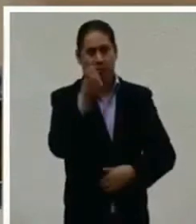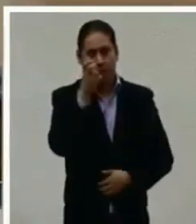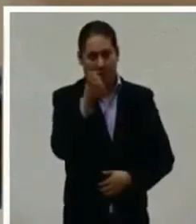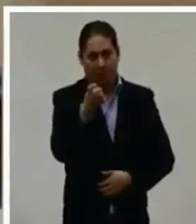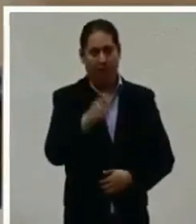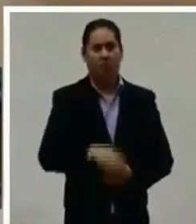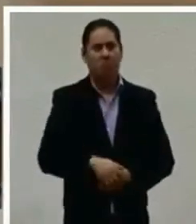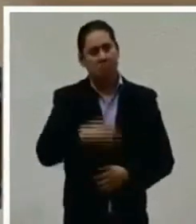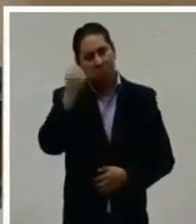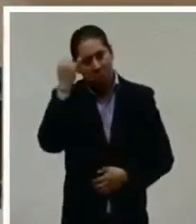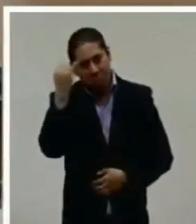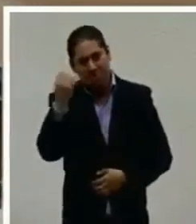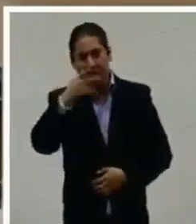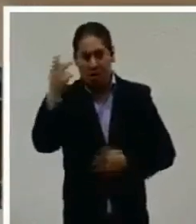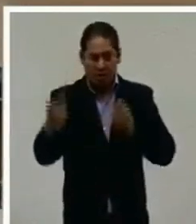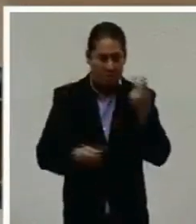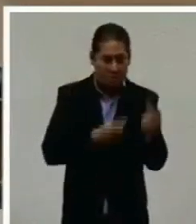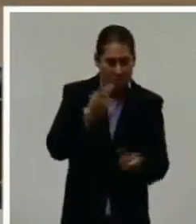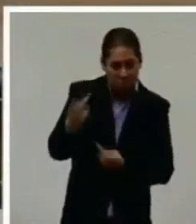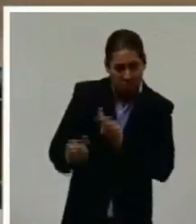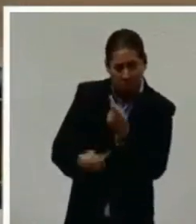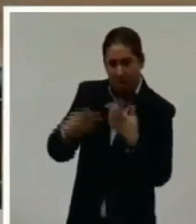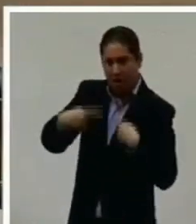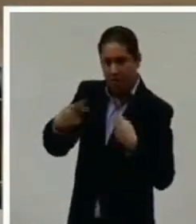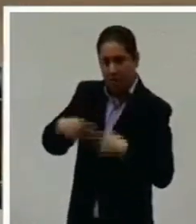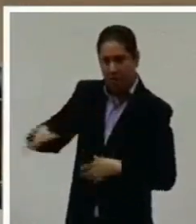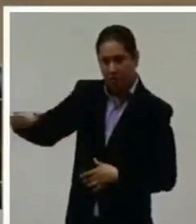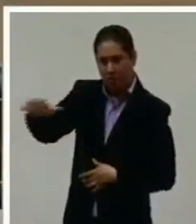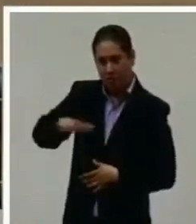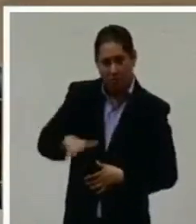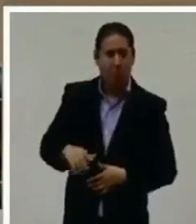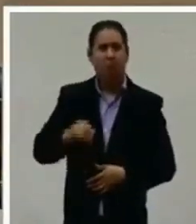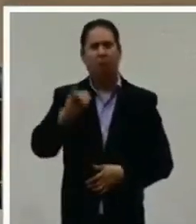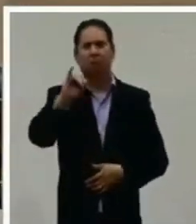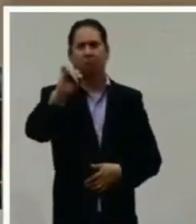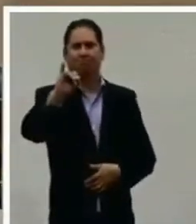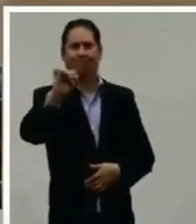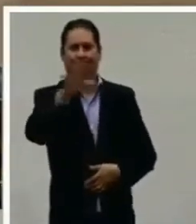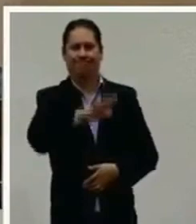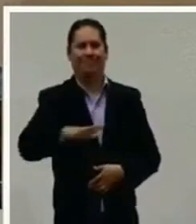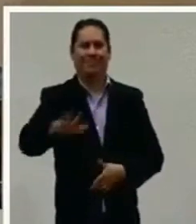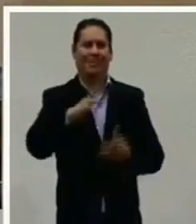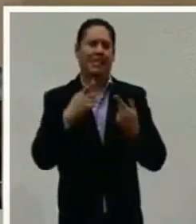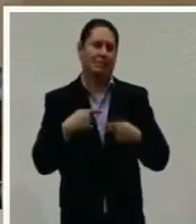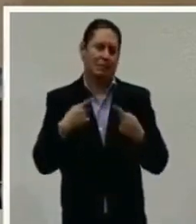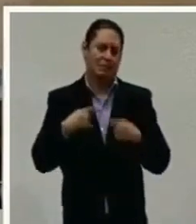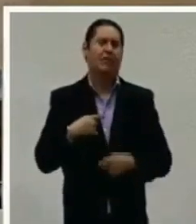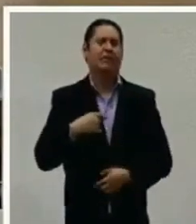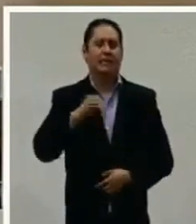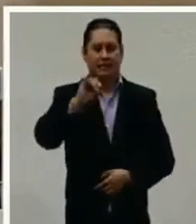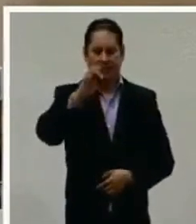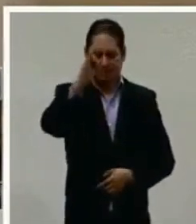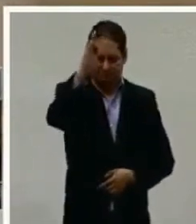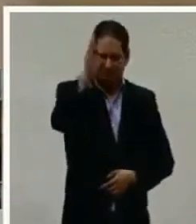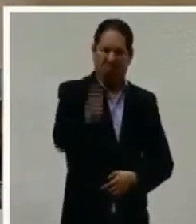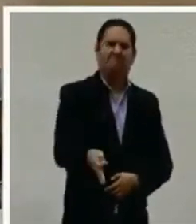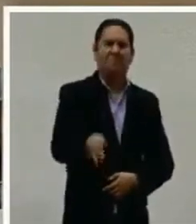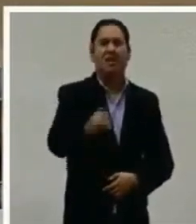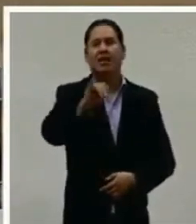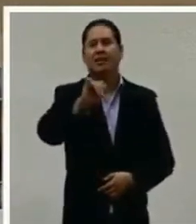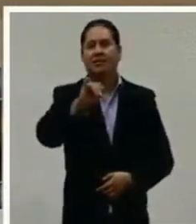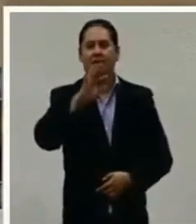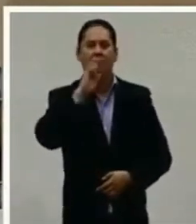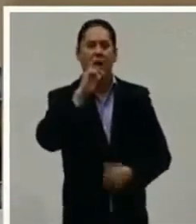consulta pública, si lo abrimos a la ciudadanía, por supuesto, el pueblo de Chiapas y el pueblo de México va a estar a favor de que